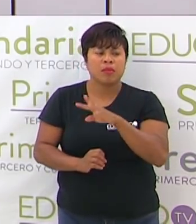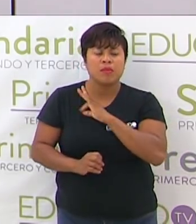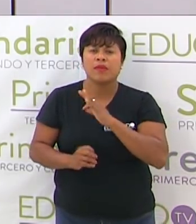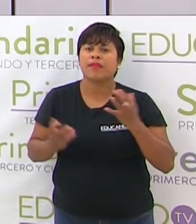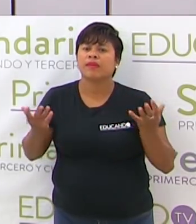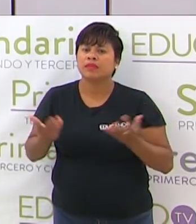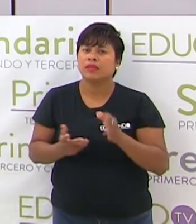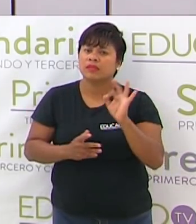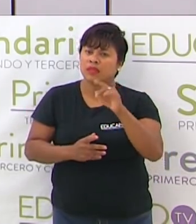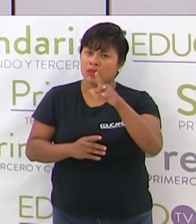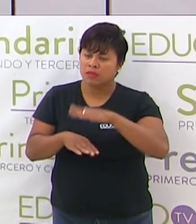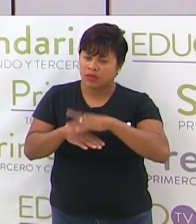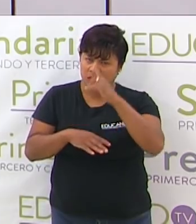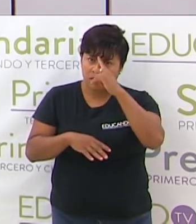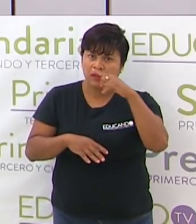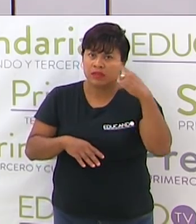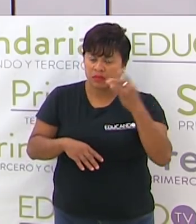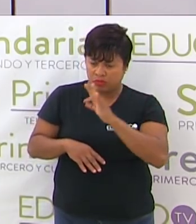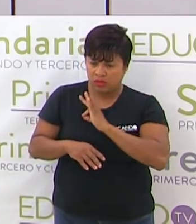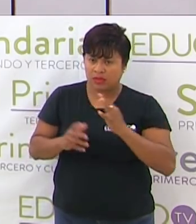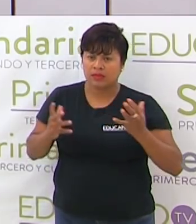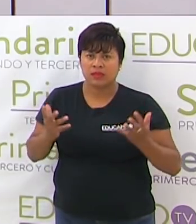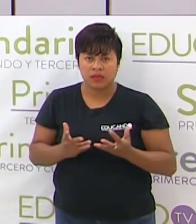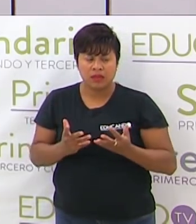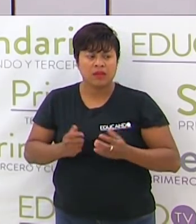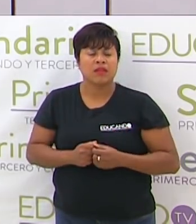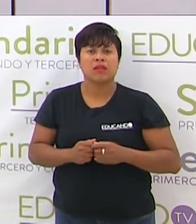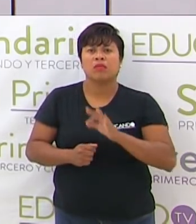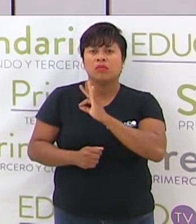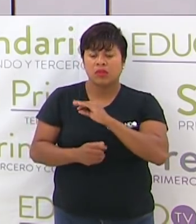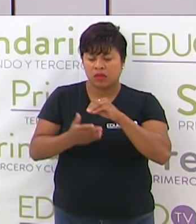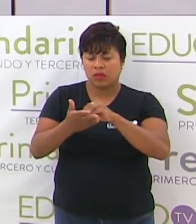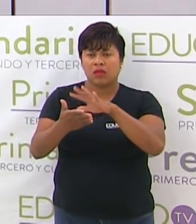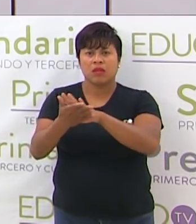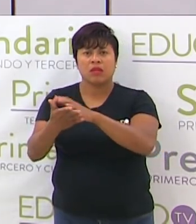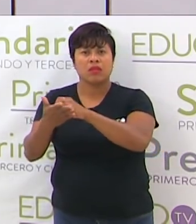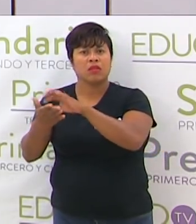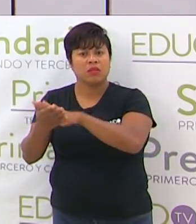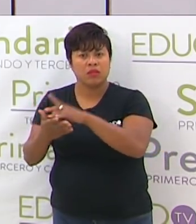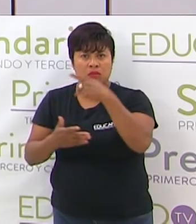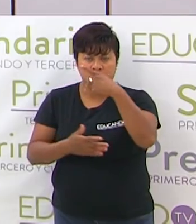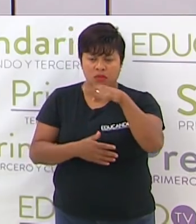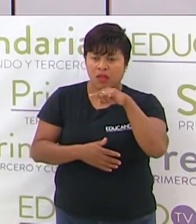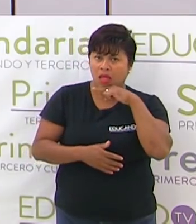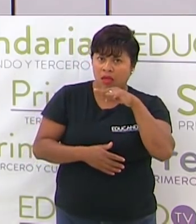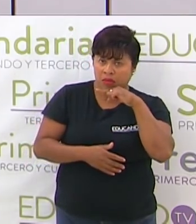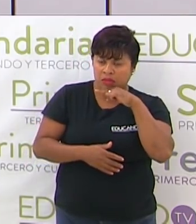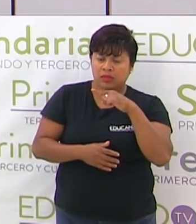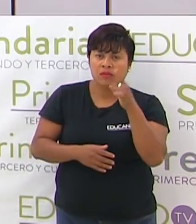puedes hacerlo si a ti se te facilita más, puedes irle anotando